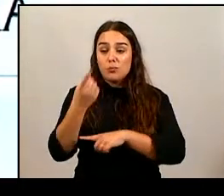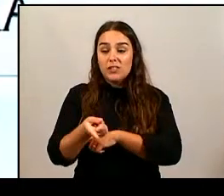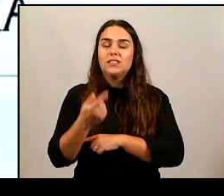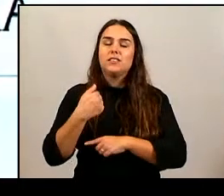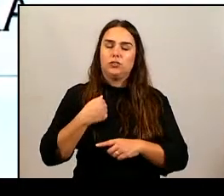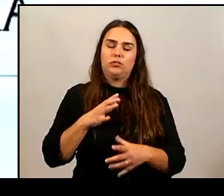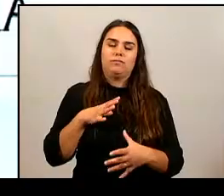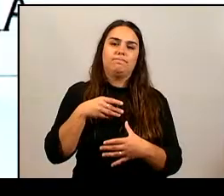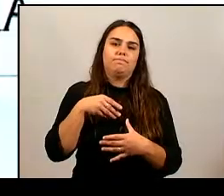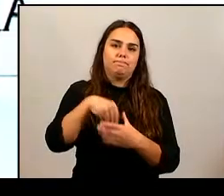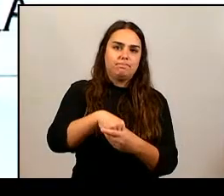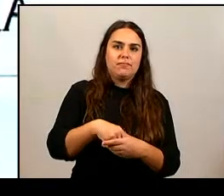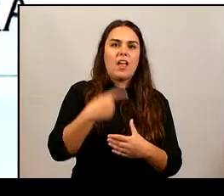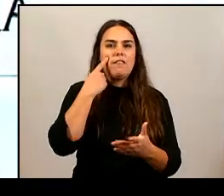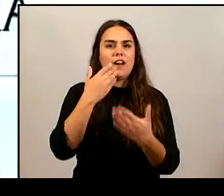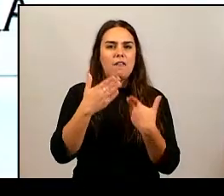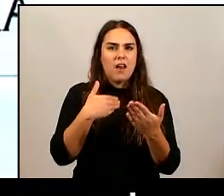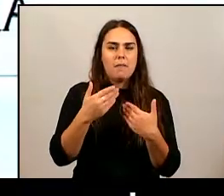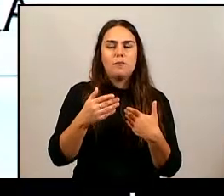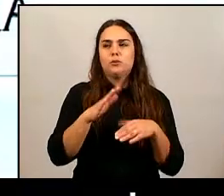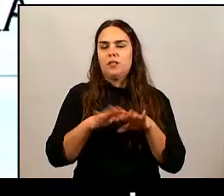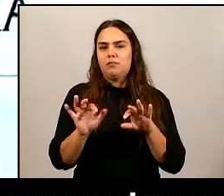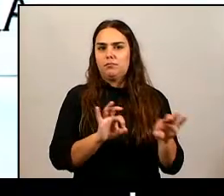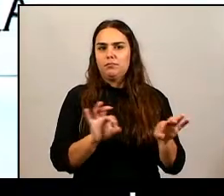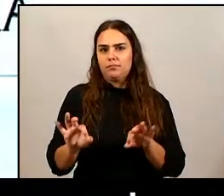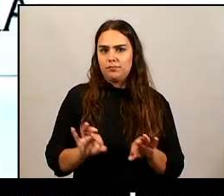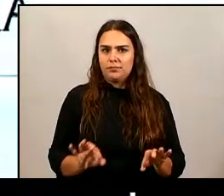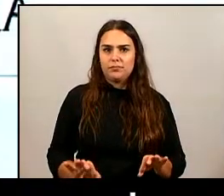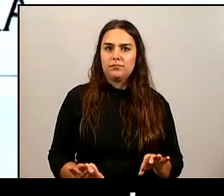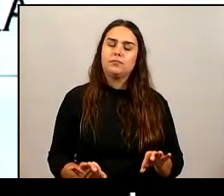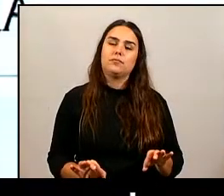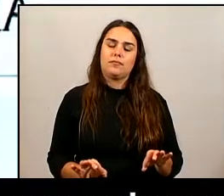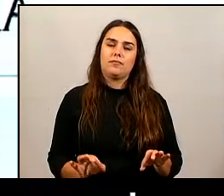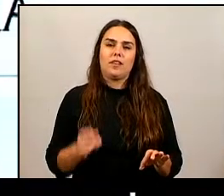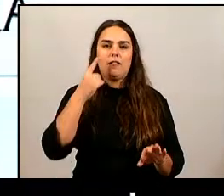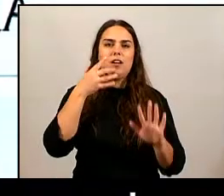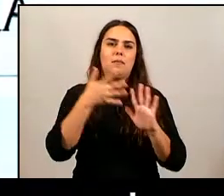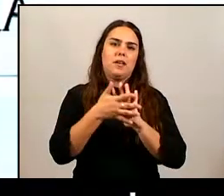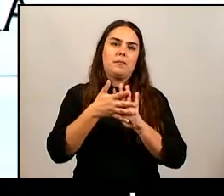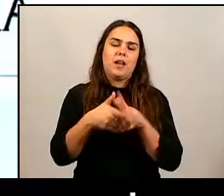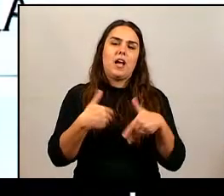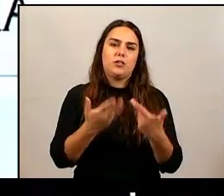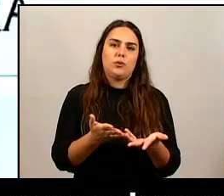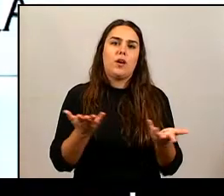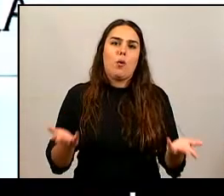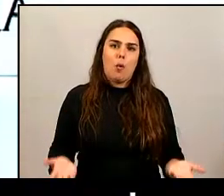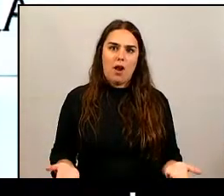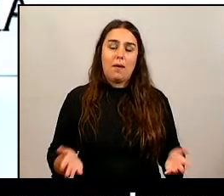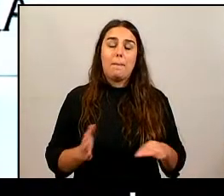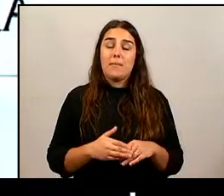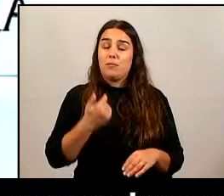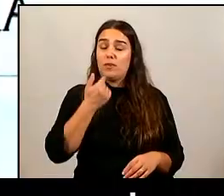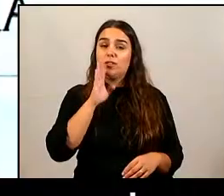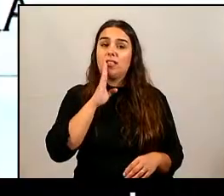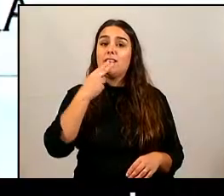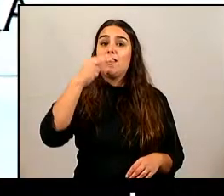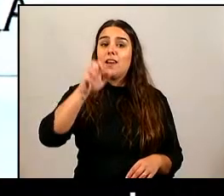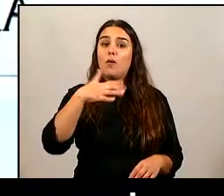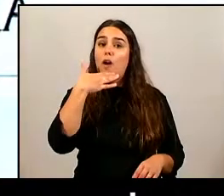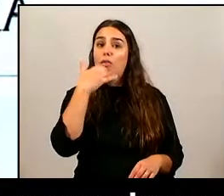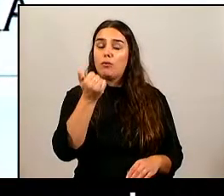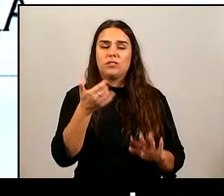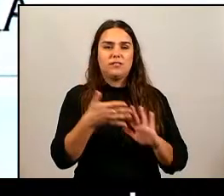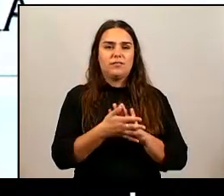nosotros en nuestro PDR para luego hacer y determinar cuáles son las ayudas que daremos, pero dijimos que la lengua azul era una de las salidas